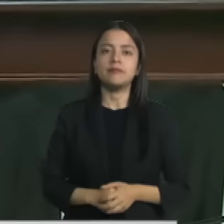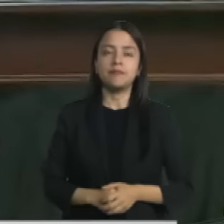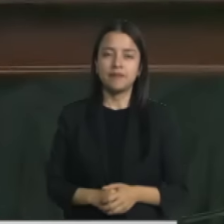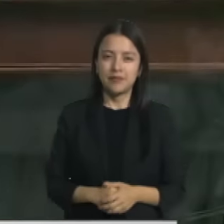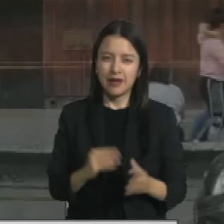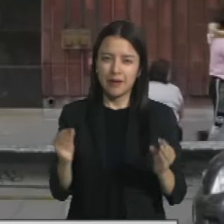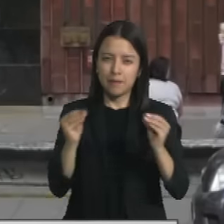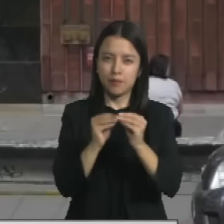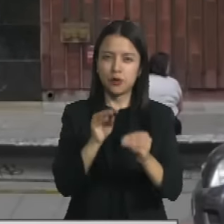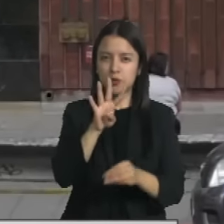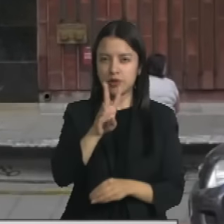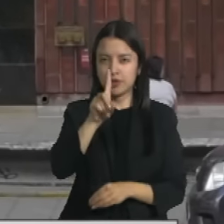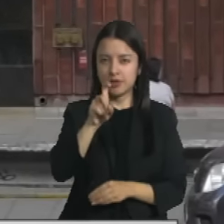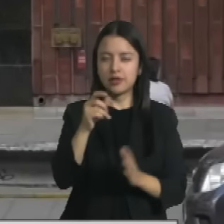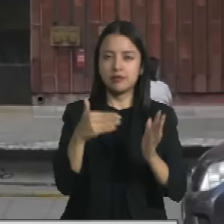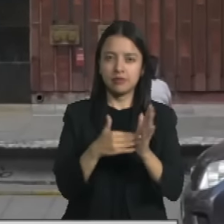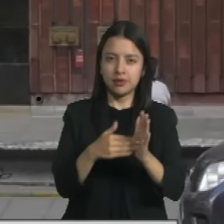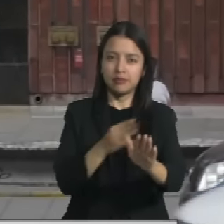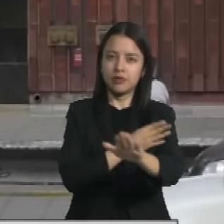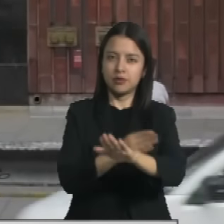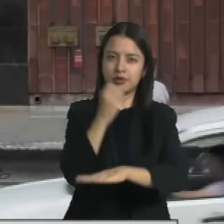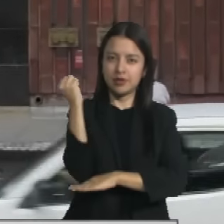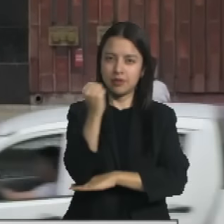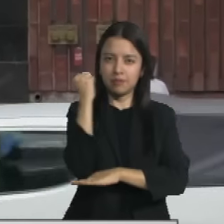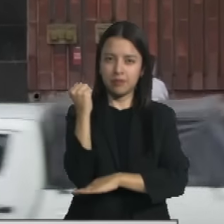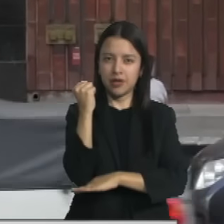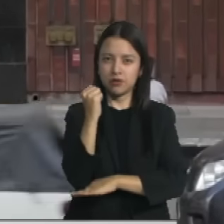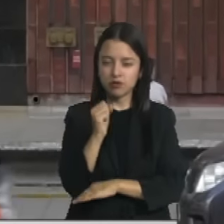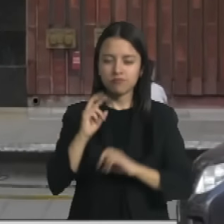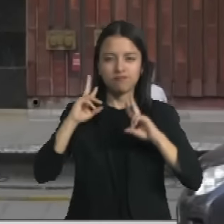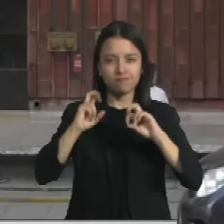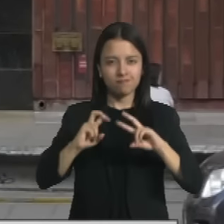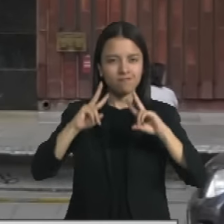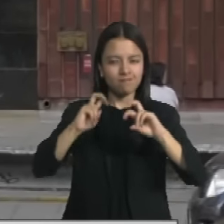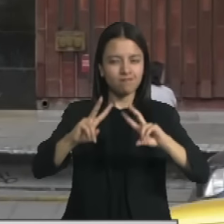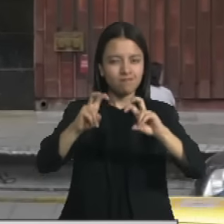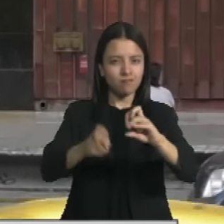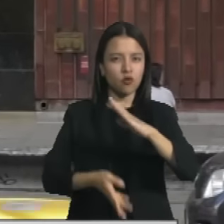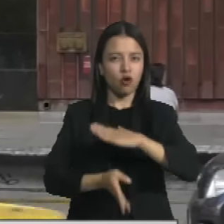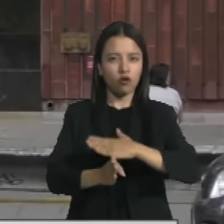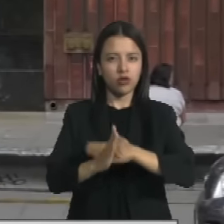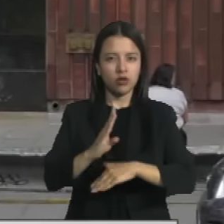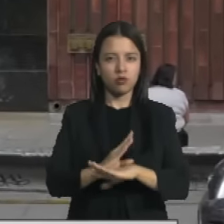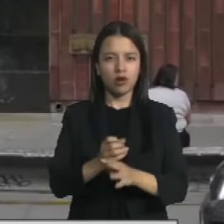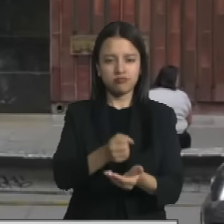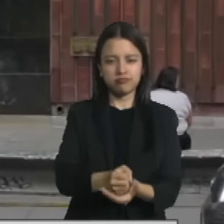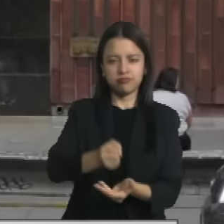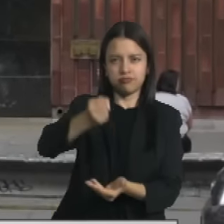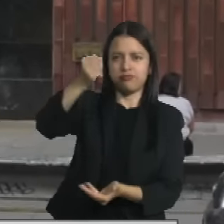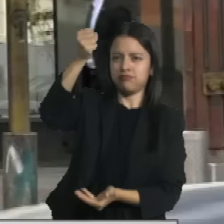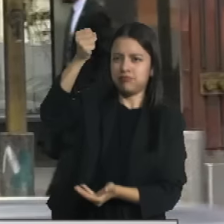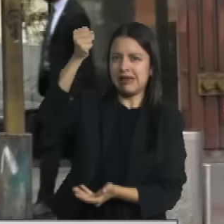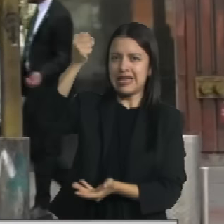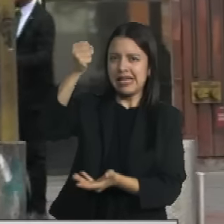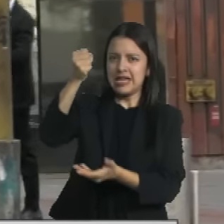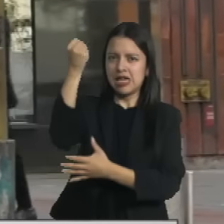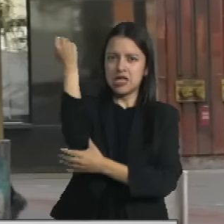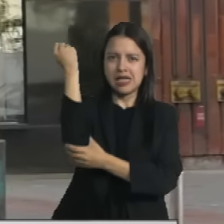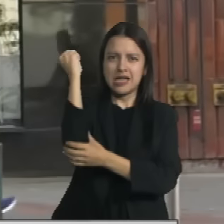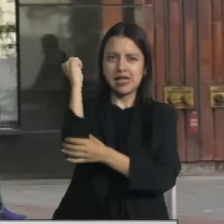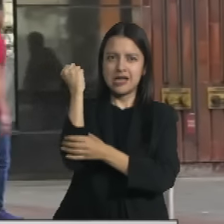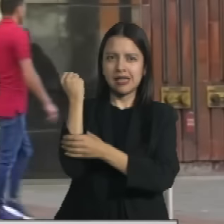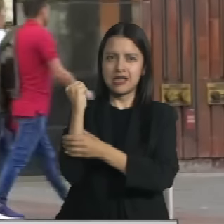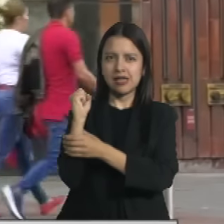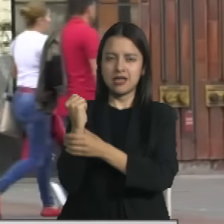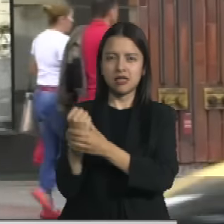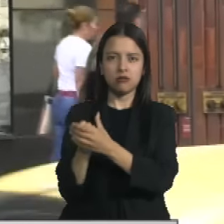de 46 mil millones de pesos. Estos hallazgos evidencian la insuficiente gestión del presupuesto por parte del ordenador del gasto de la entidad,